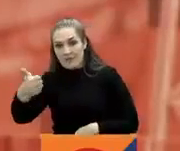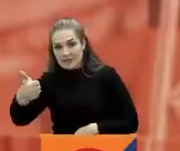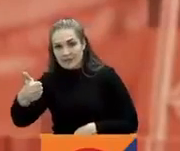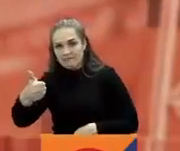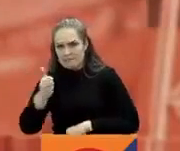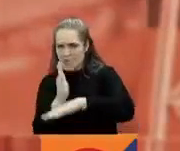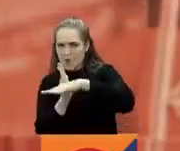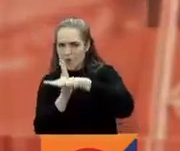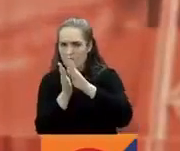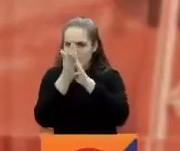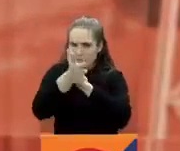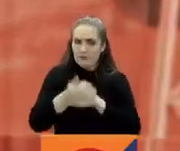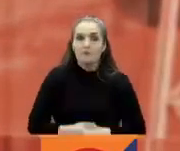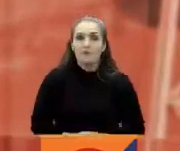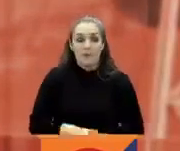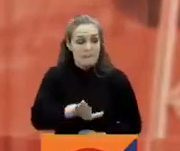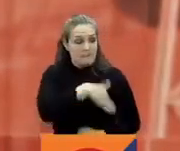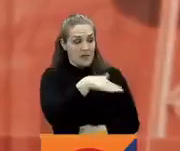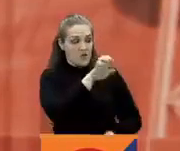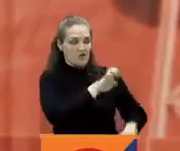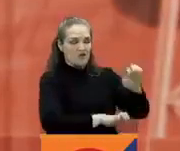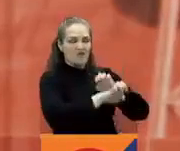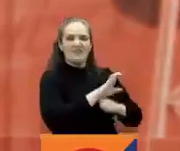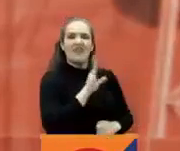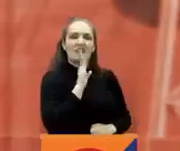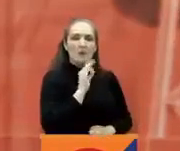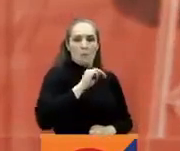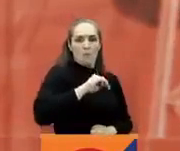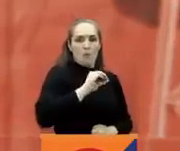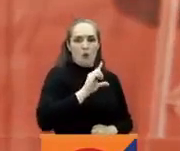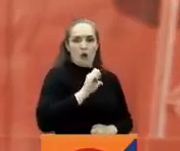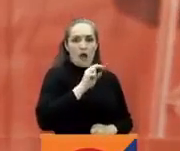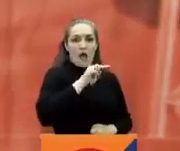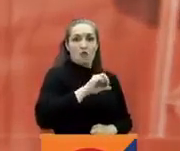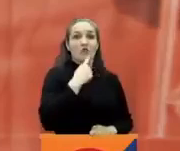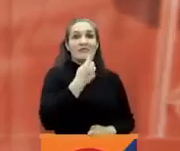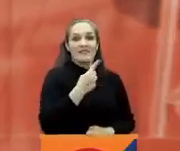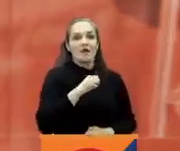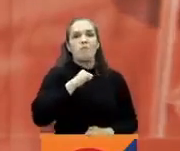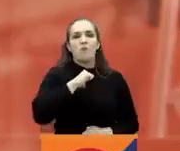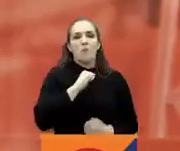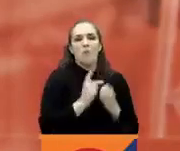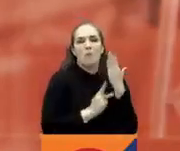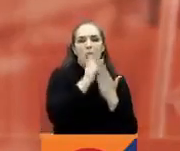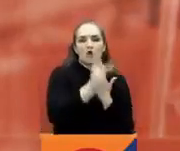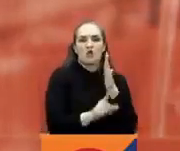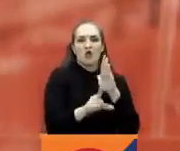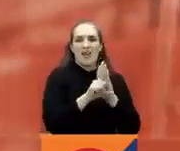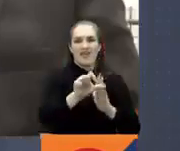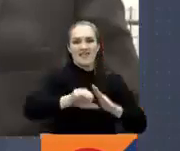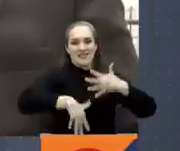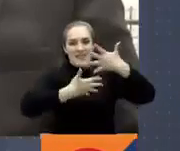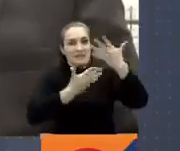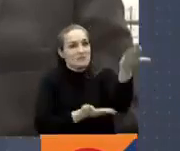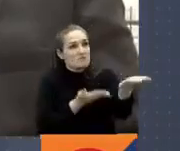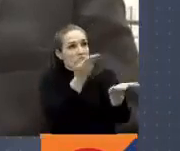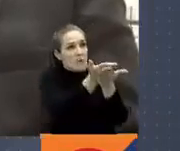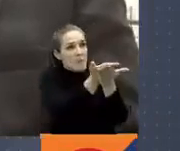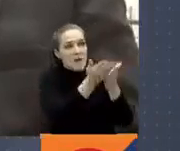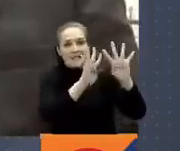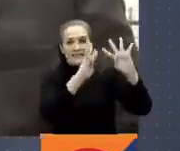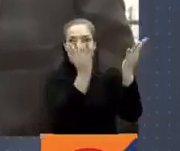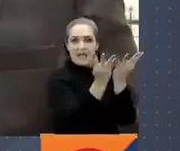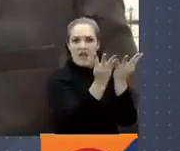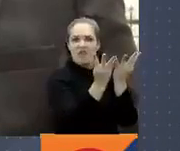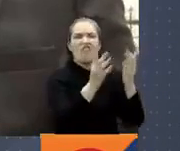Y el ministro de Defensa, Diego Molano, habló sobre los dos proyectos de ley presentados en el Senado relacionados con la reforma integral de la policía. Saludamos a